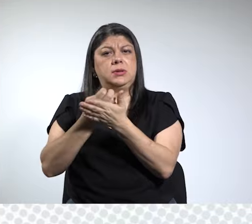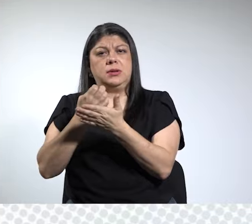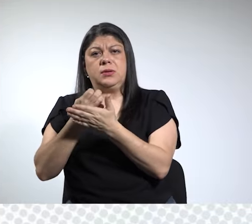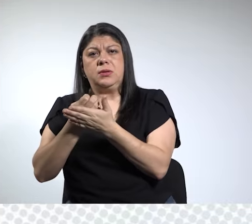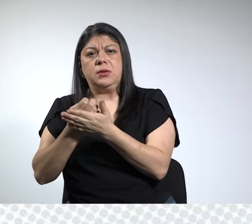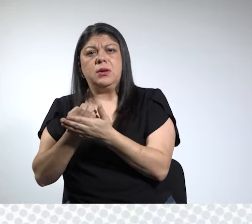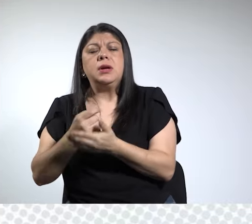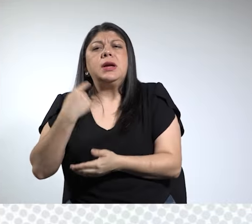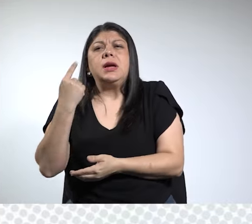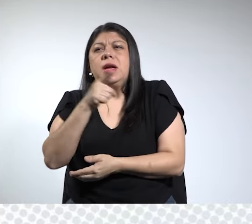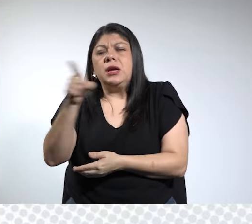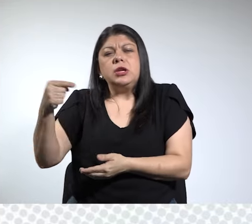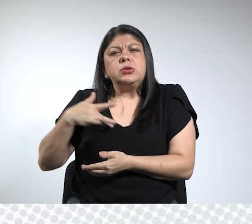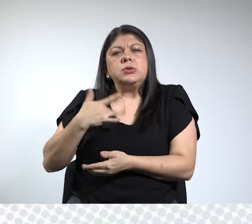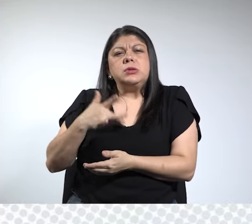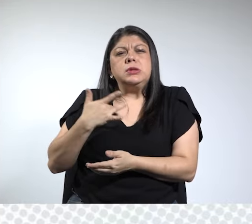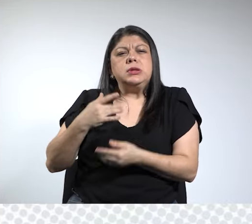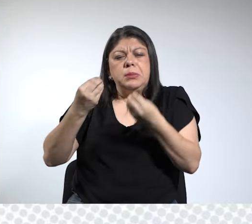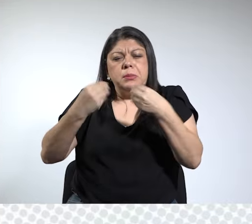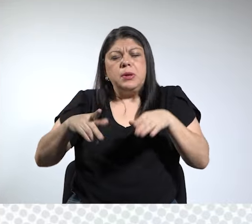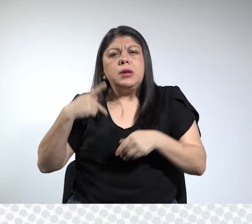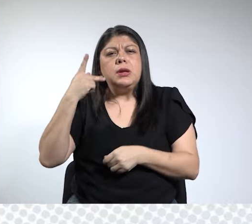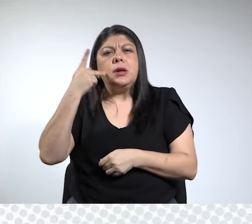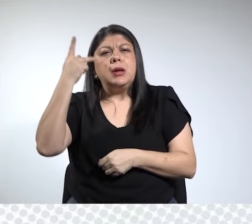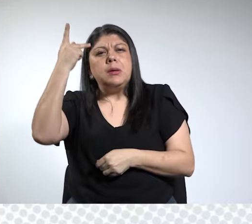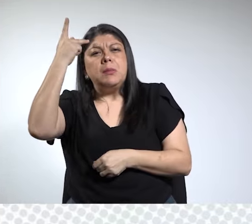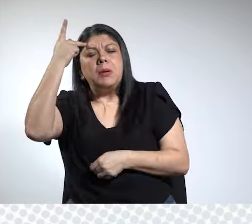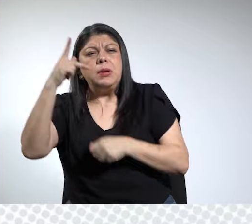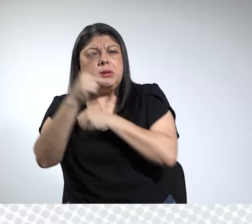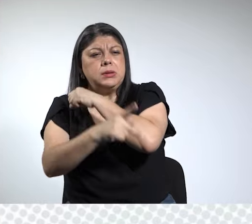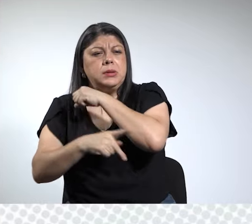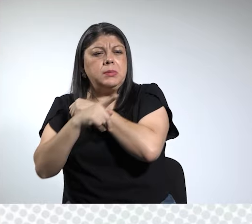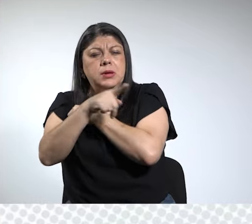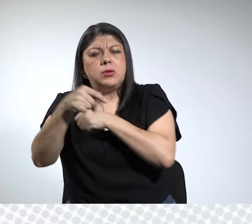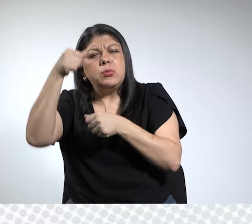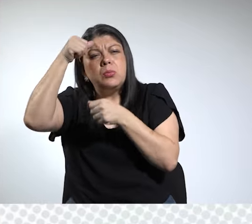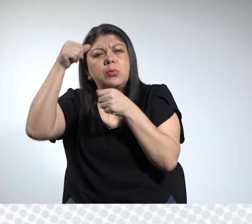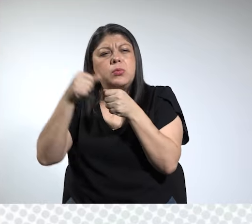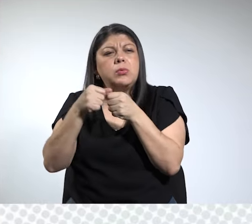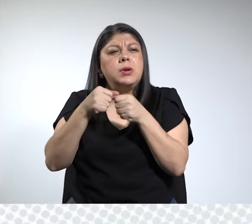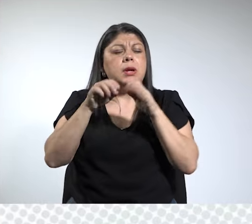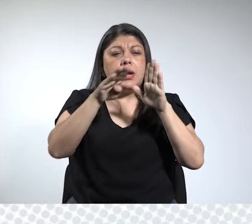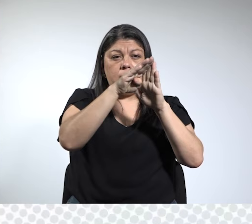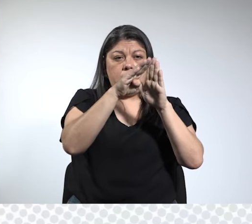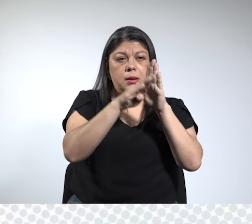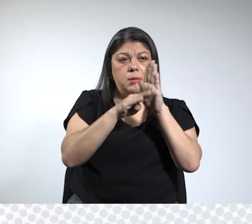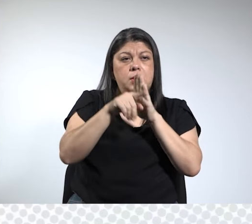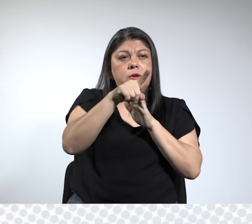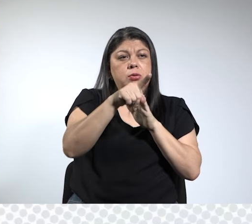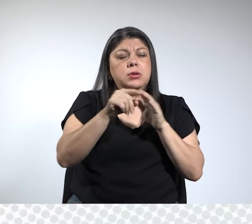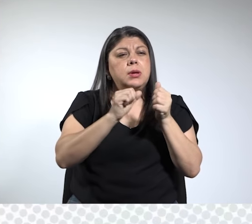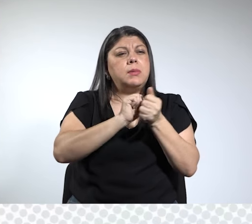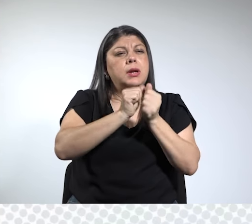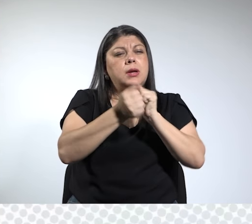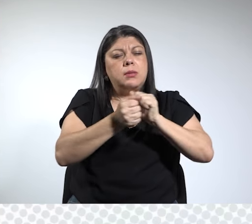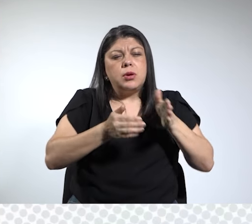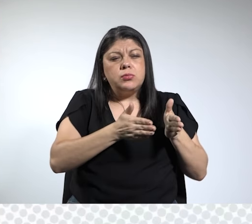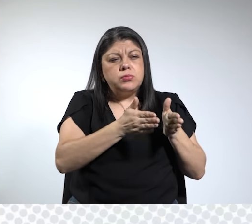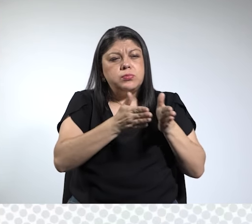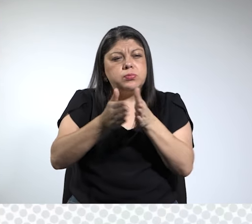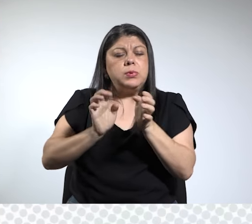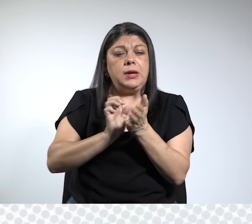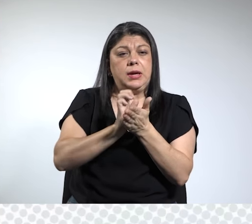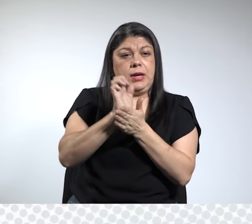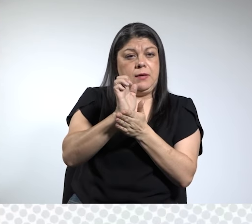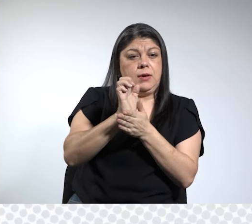económica y que sienten que pierden el país que sus padres y madres recuerdan. ¿Qué medidas tomará para reconstruir ese horizonte y